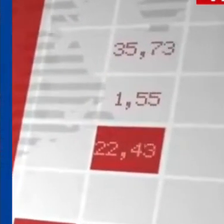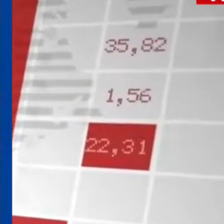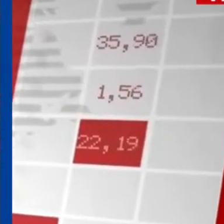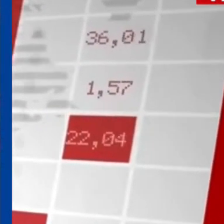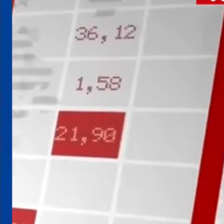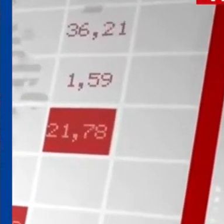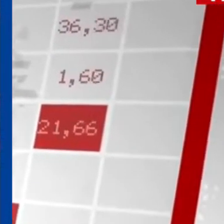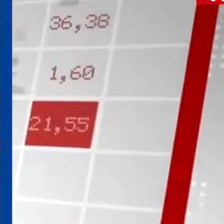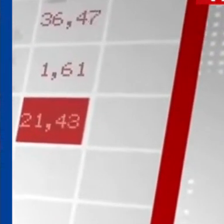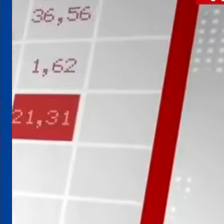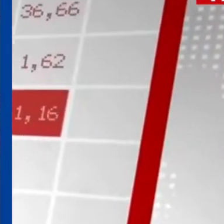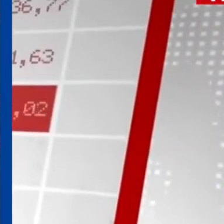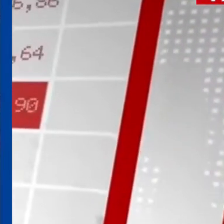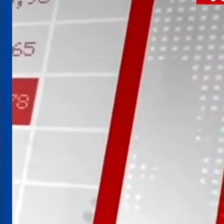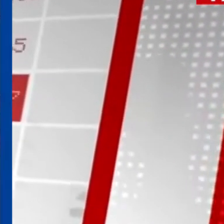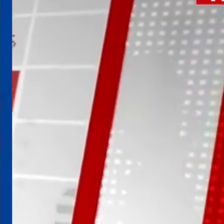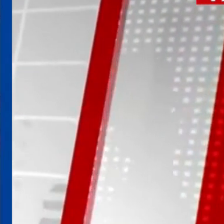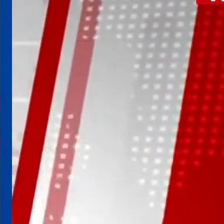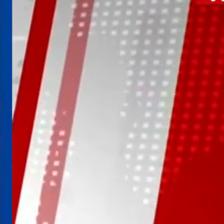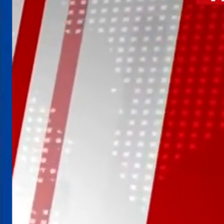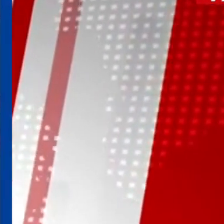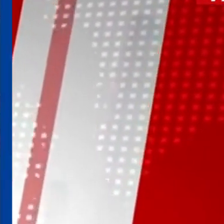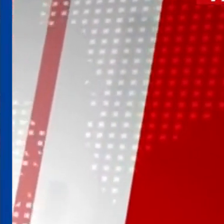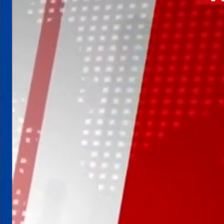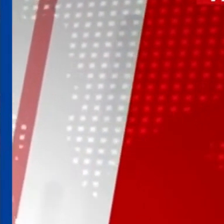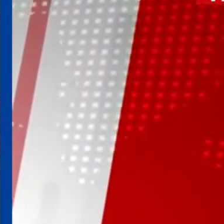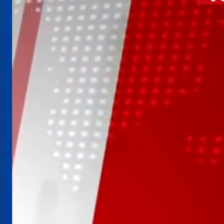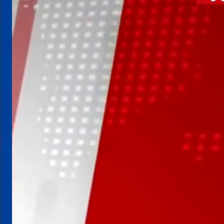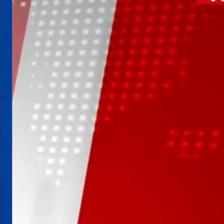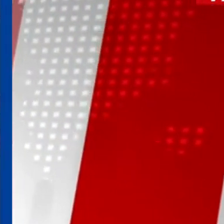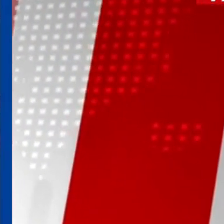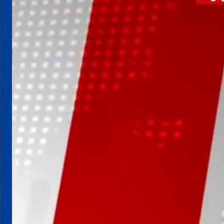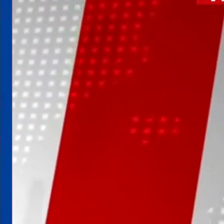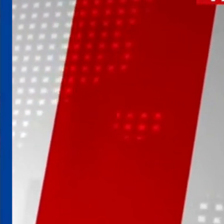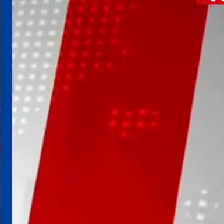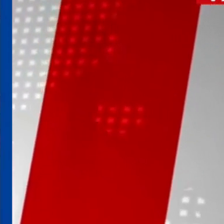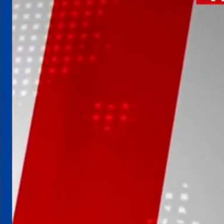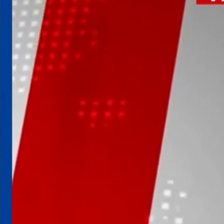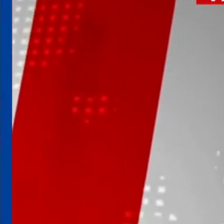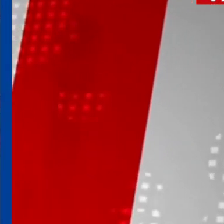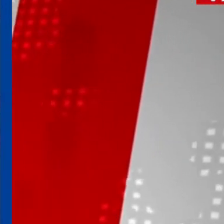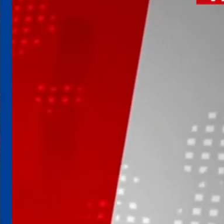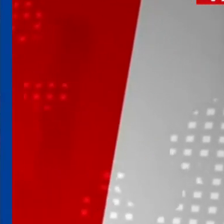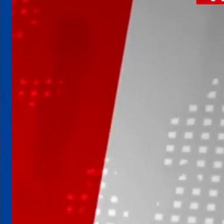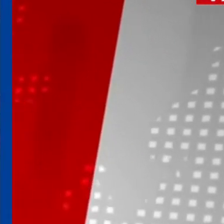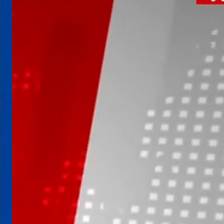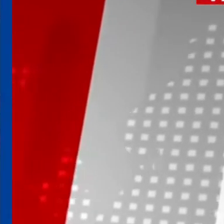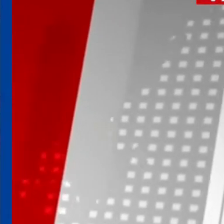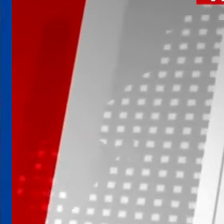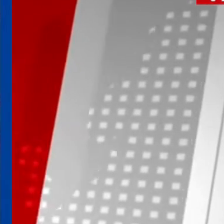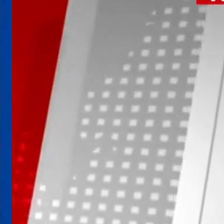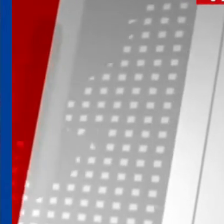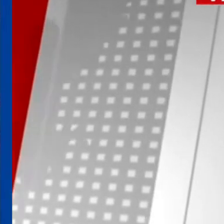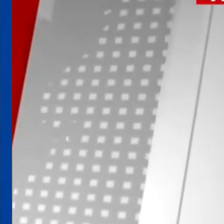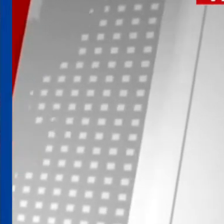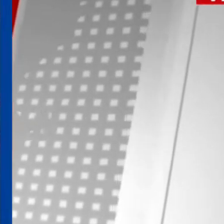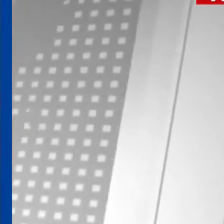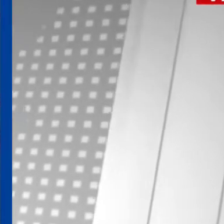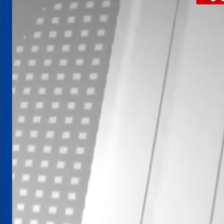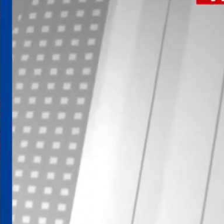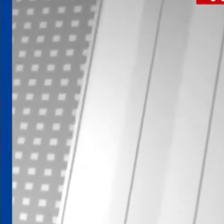eventual segunda vuelta se van a apoyarlo a él. Bueno, interesante, doctor. Estamos viendo una encuesta